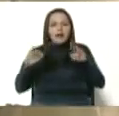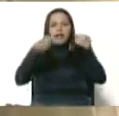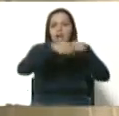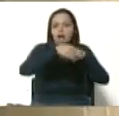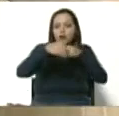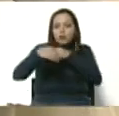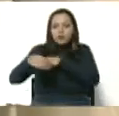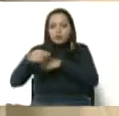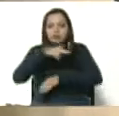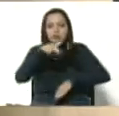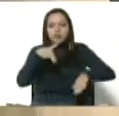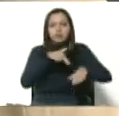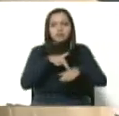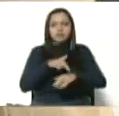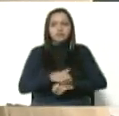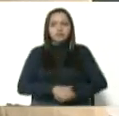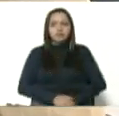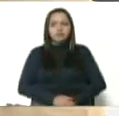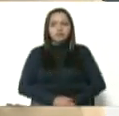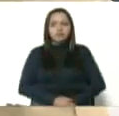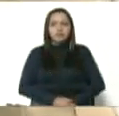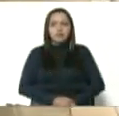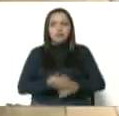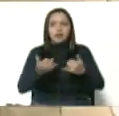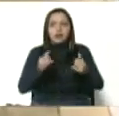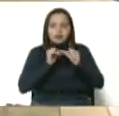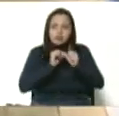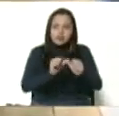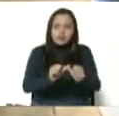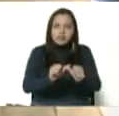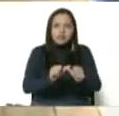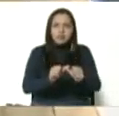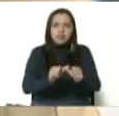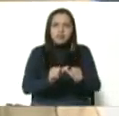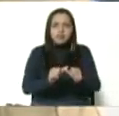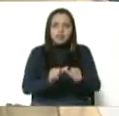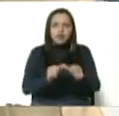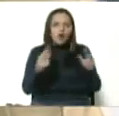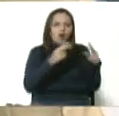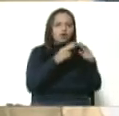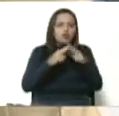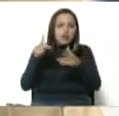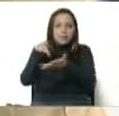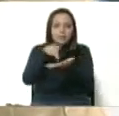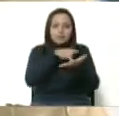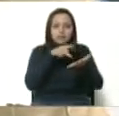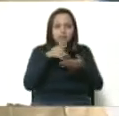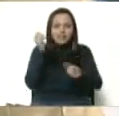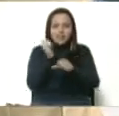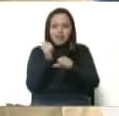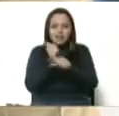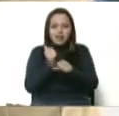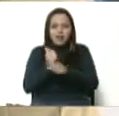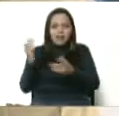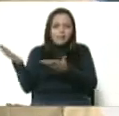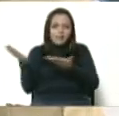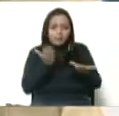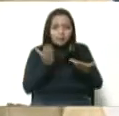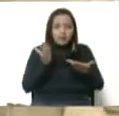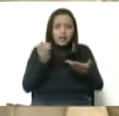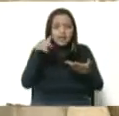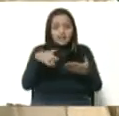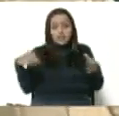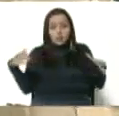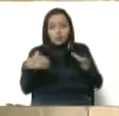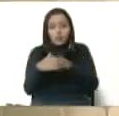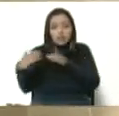Reconciliación Nacional. Vamos a seguir escuchando las intervenciones de cada uno de los trabajadores que ha asistido a este encuentro